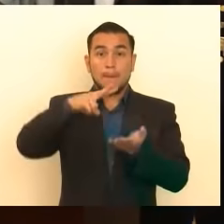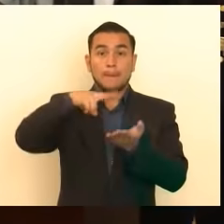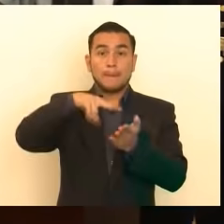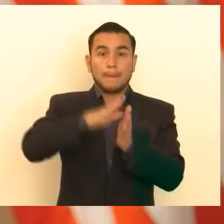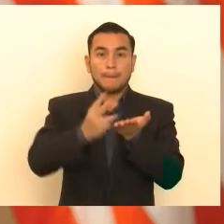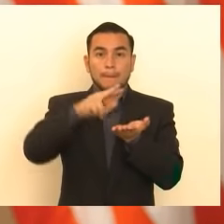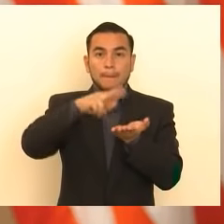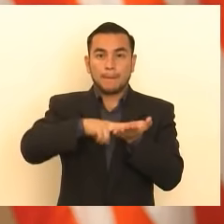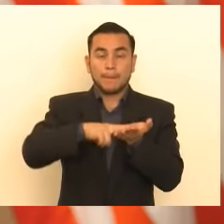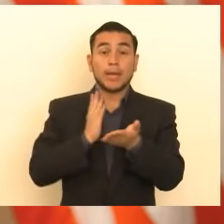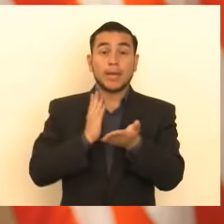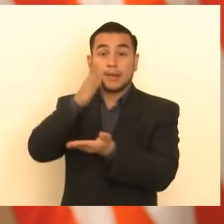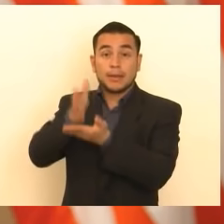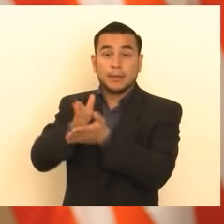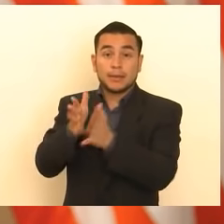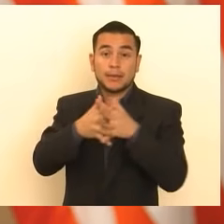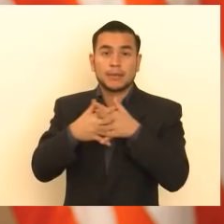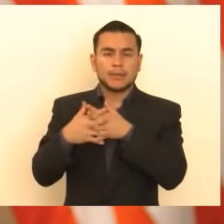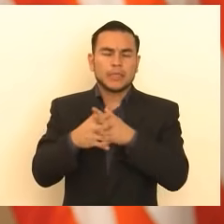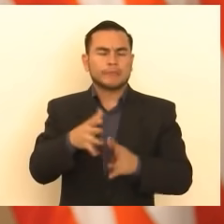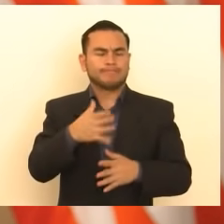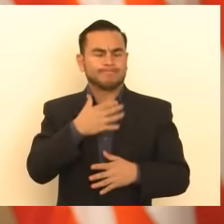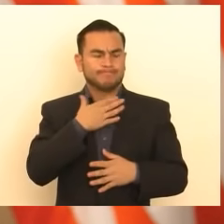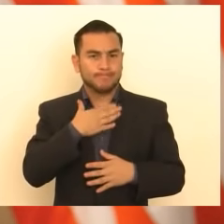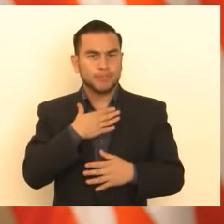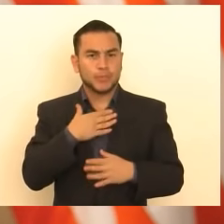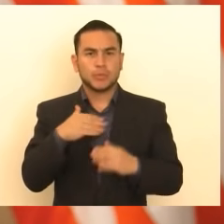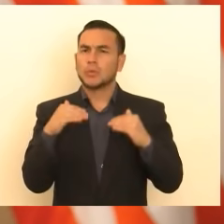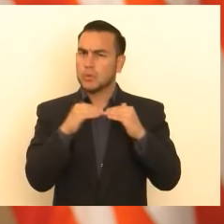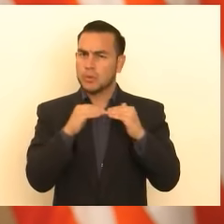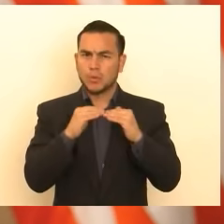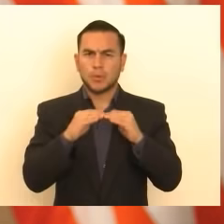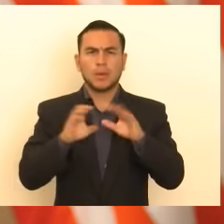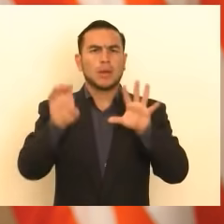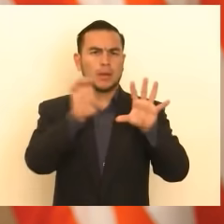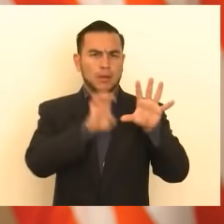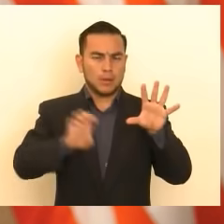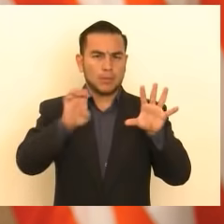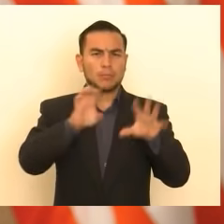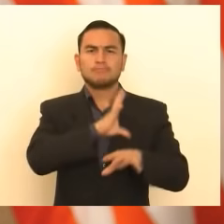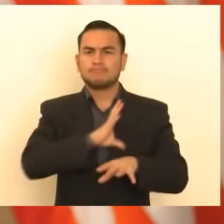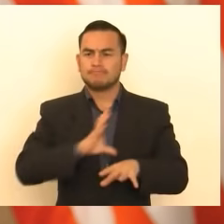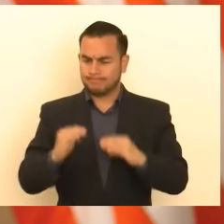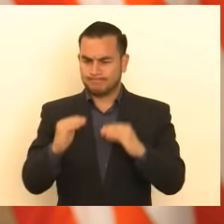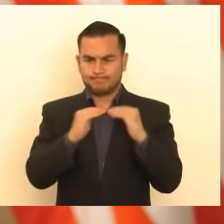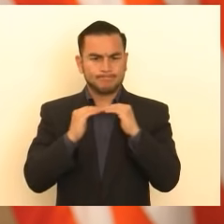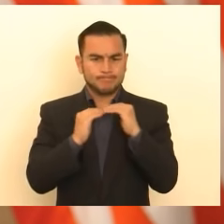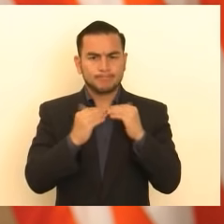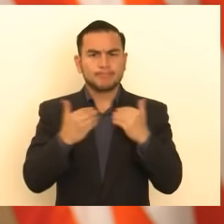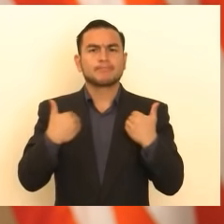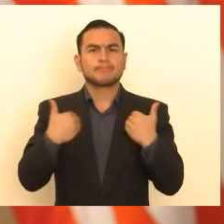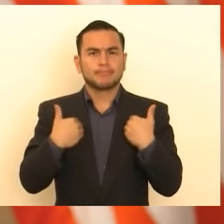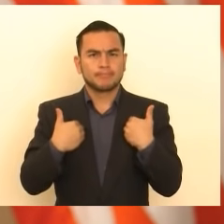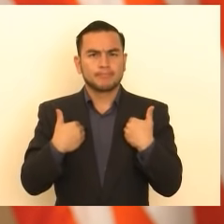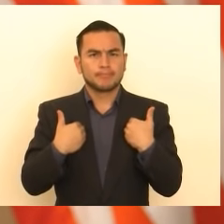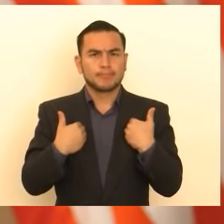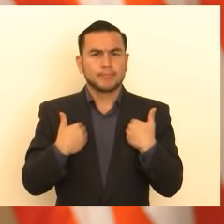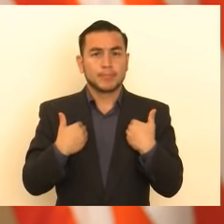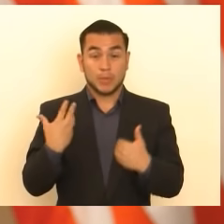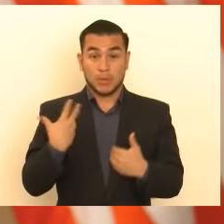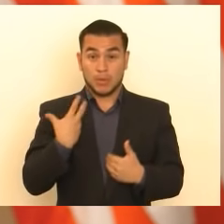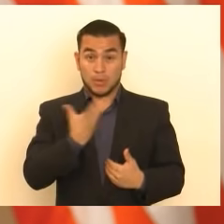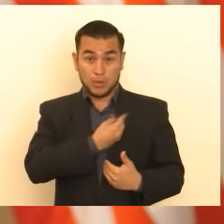Ahora eso cambió, tenemos la misma alerta que tienen los países de Europa, tenemos la mayoría de países de Europa, tenemos nuestros